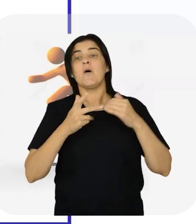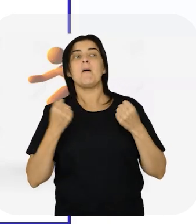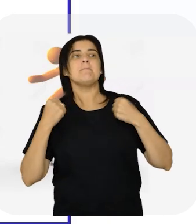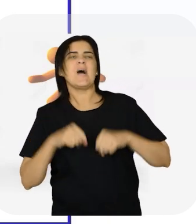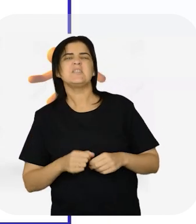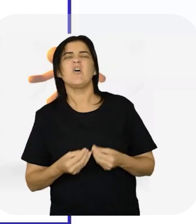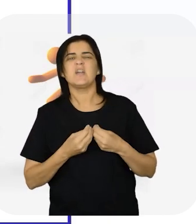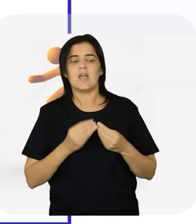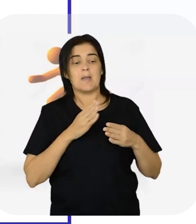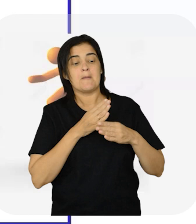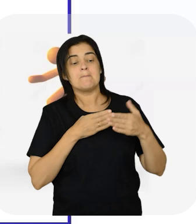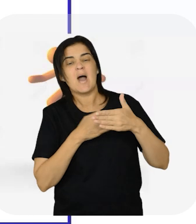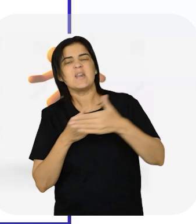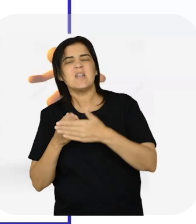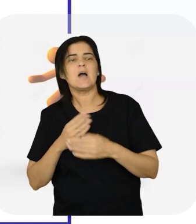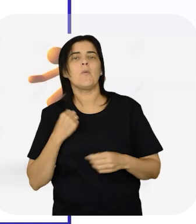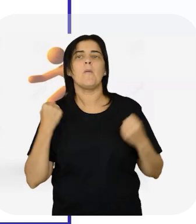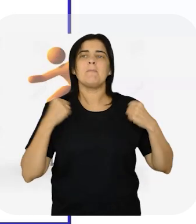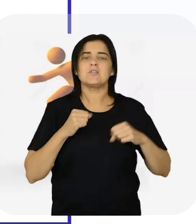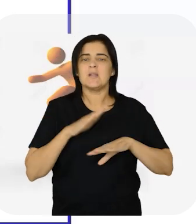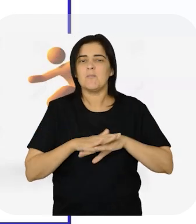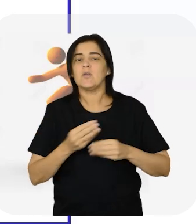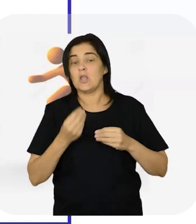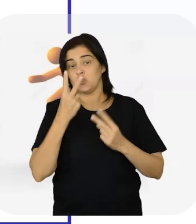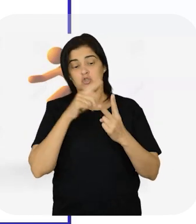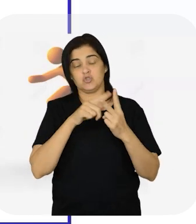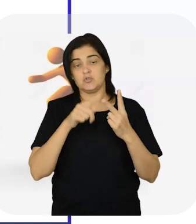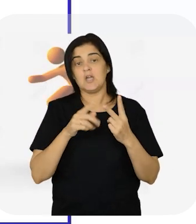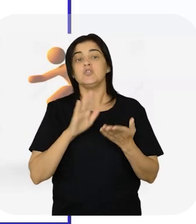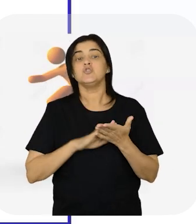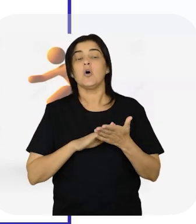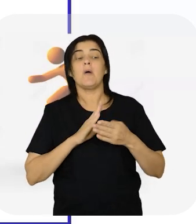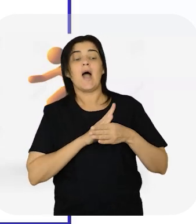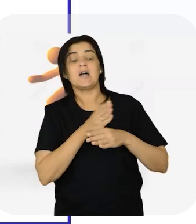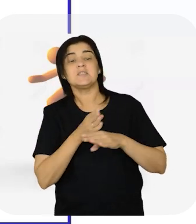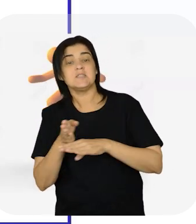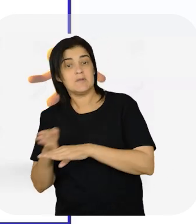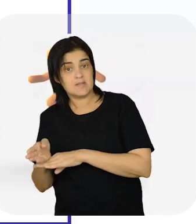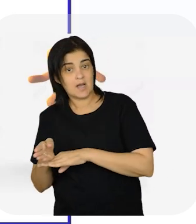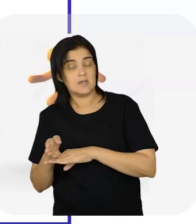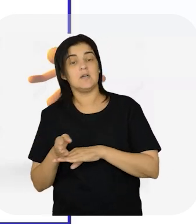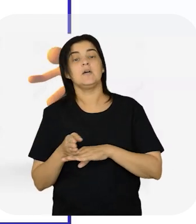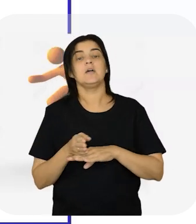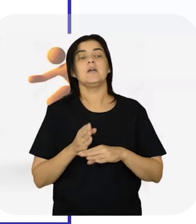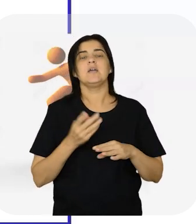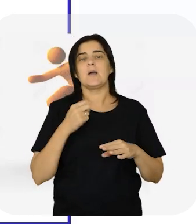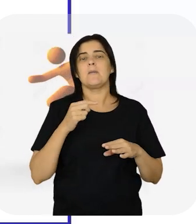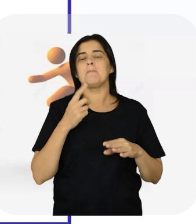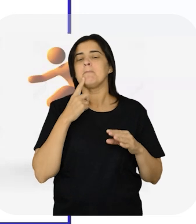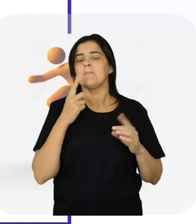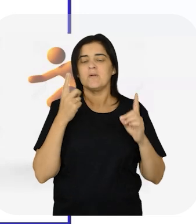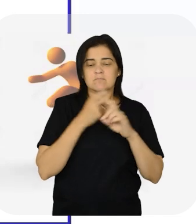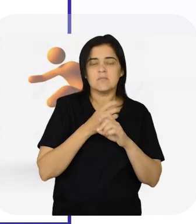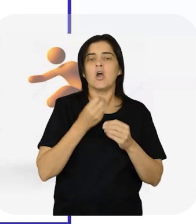hablamos de barreras prácticas de dos tipos. Lo que tiene que ver con la accesibilidad, fundamentalmente física, al centro